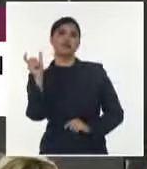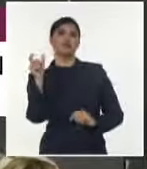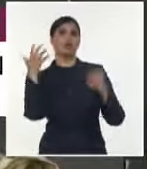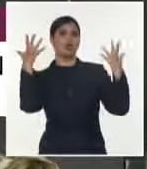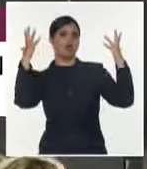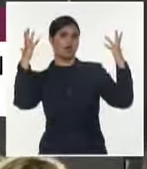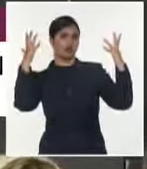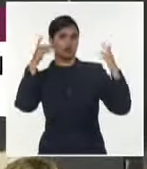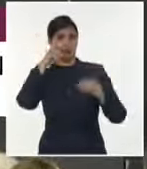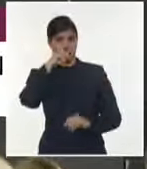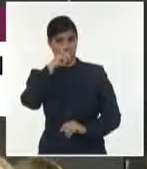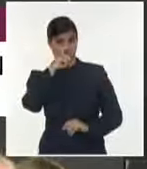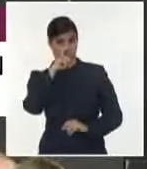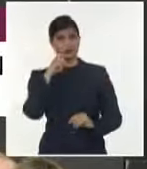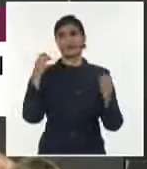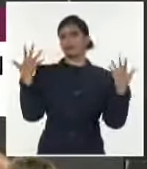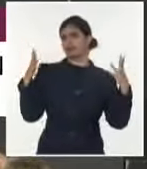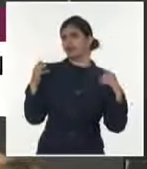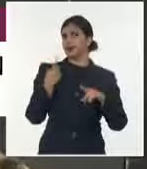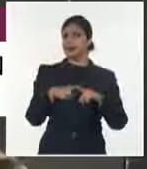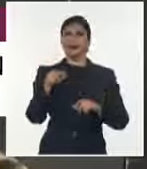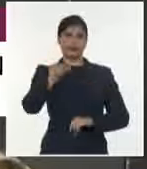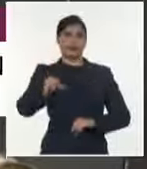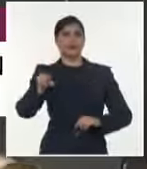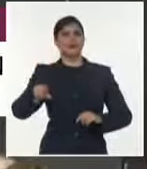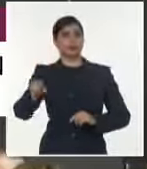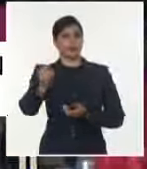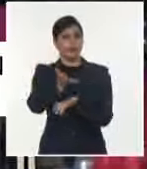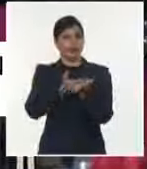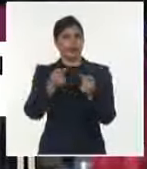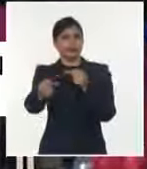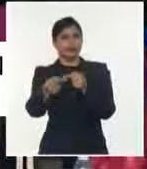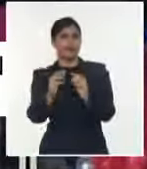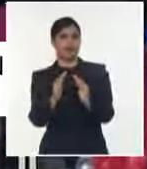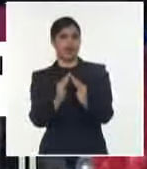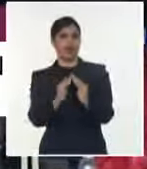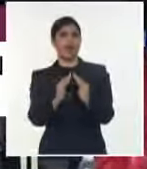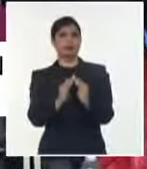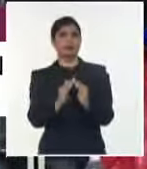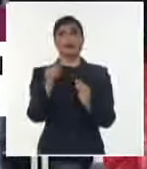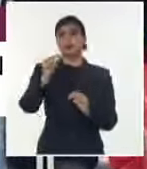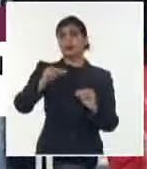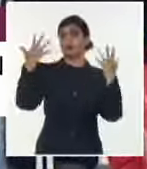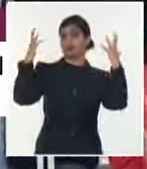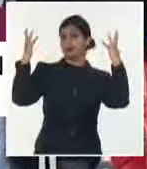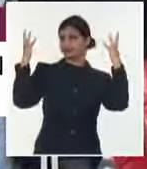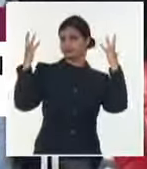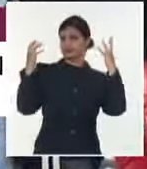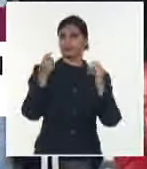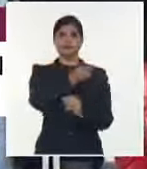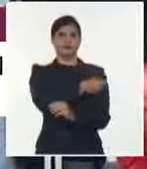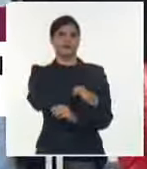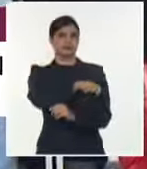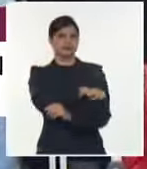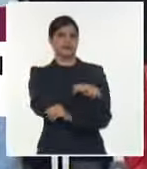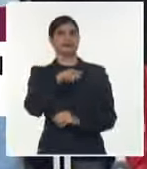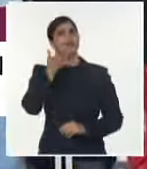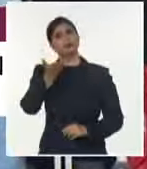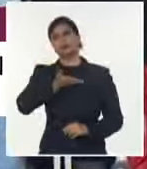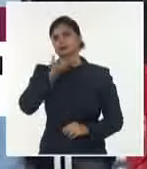campaña en un centro de convenciones cercano a su mansión floridana de Mar-a-Lago, donde frente a una multitud utilizó su habitual